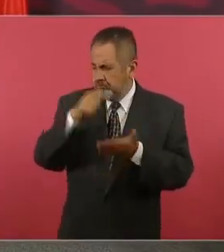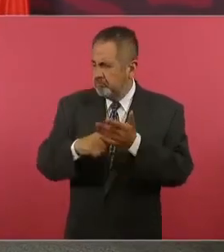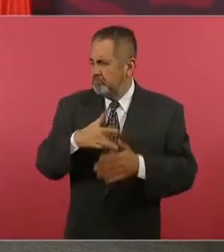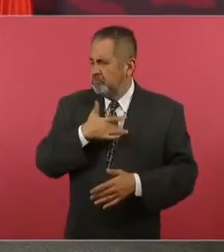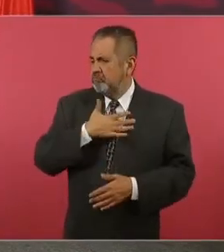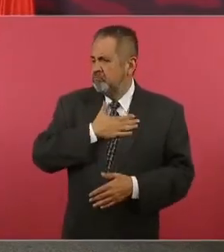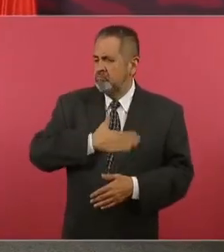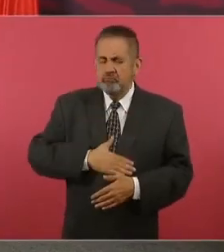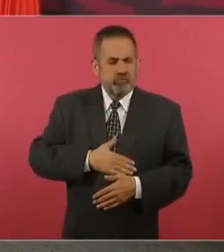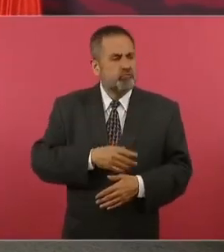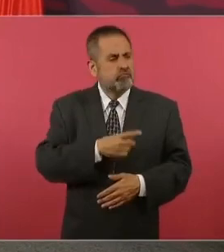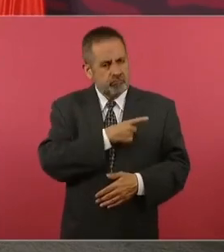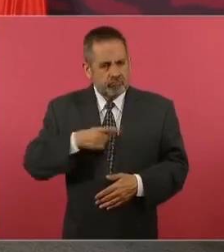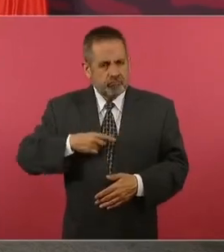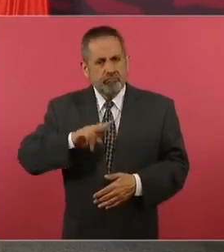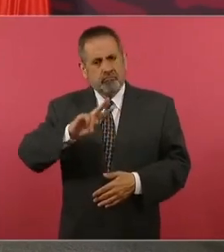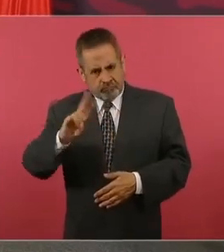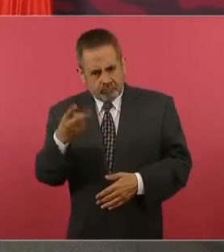de reparación del daño,